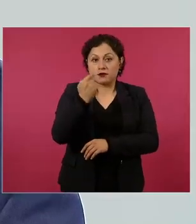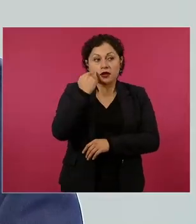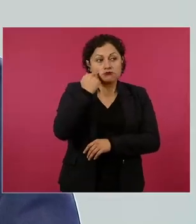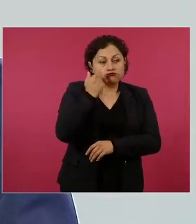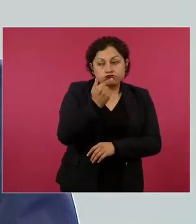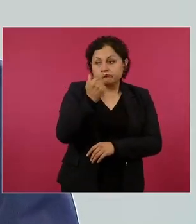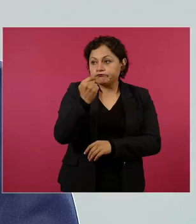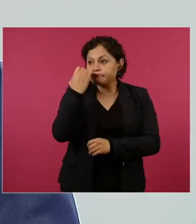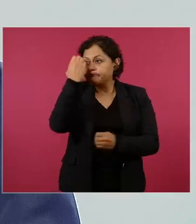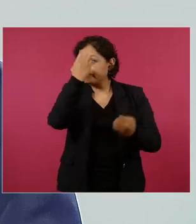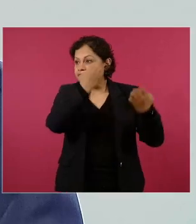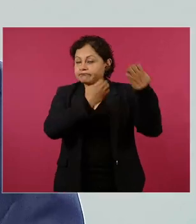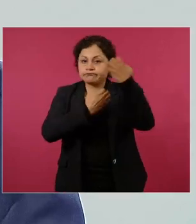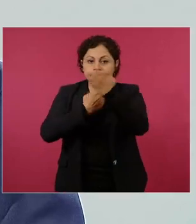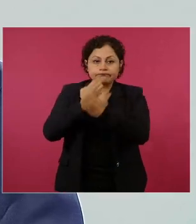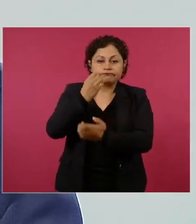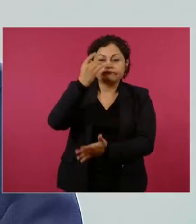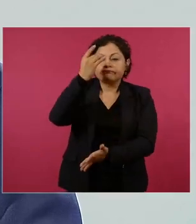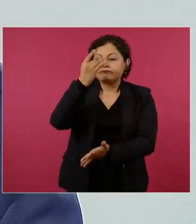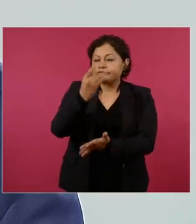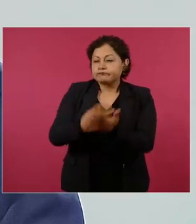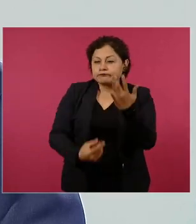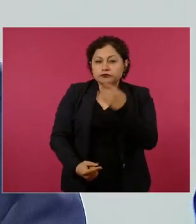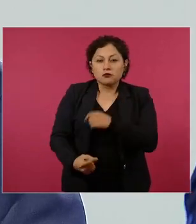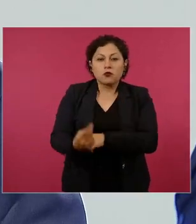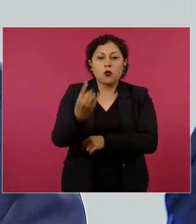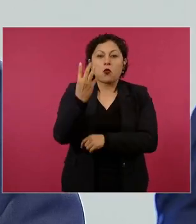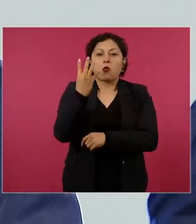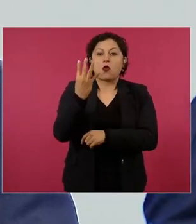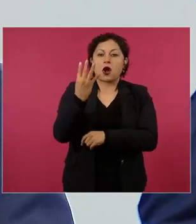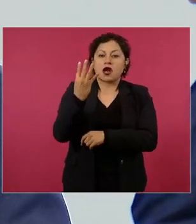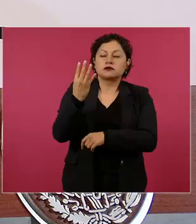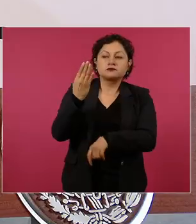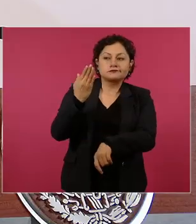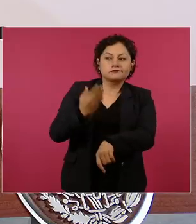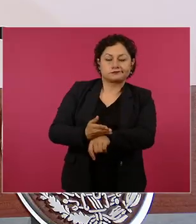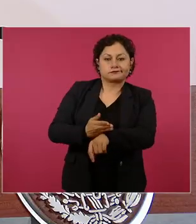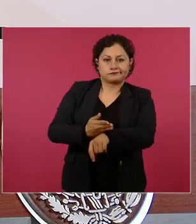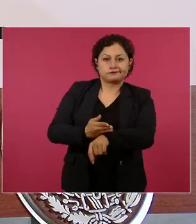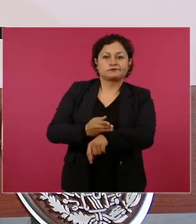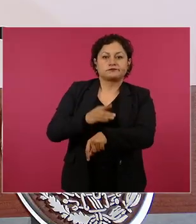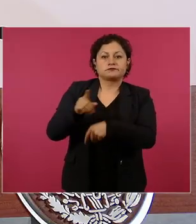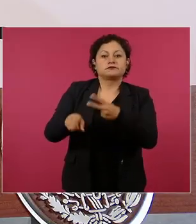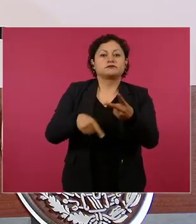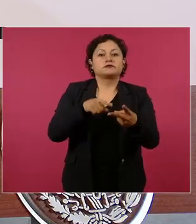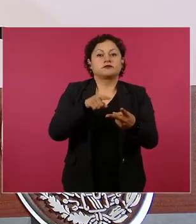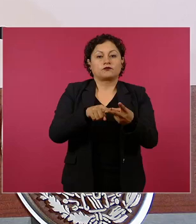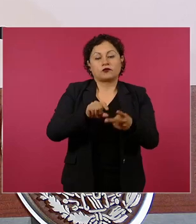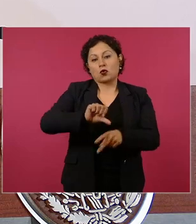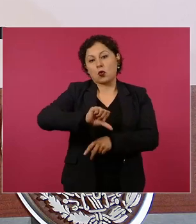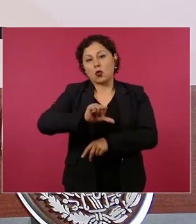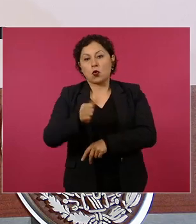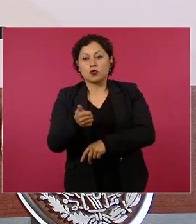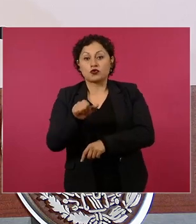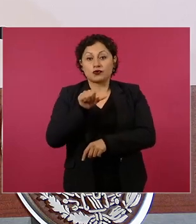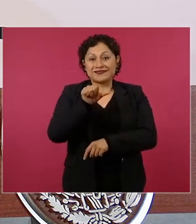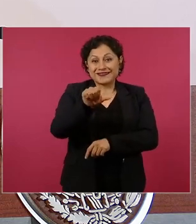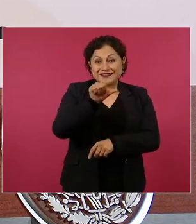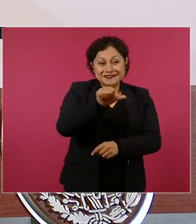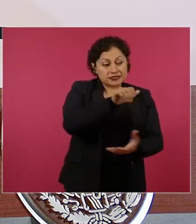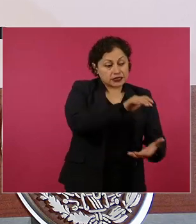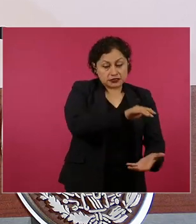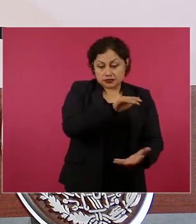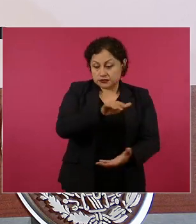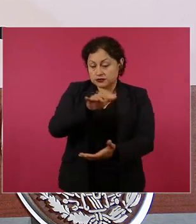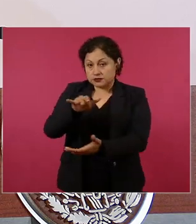realizamos, únicamente encontramos en este periodo 4 con infracción, y de 16 lotes de cilindros, que en